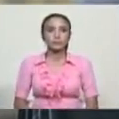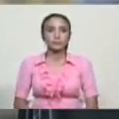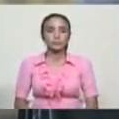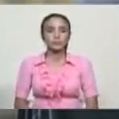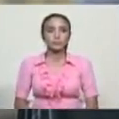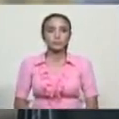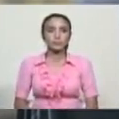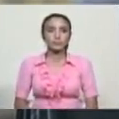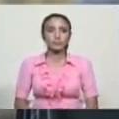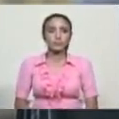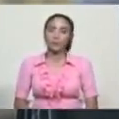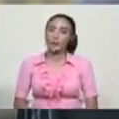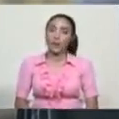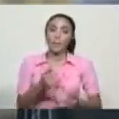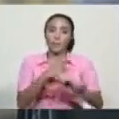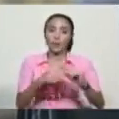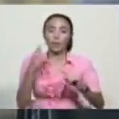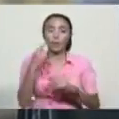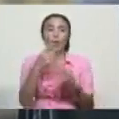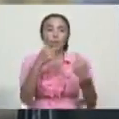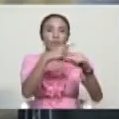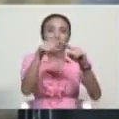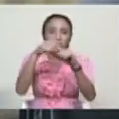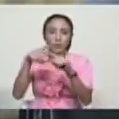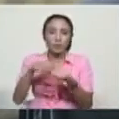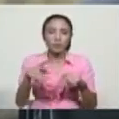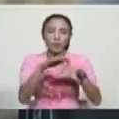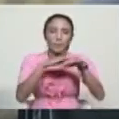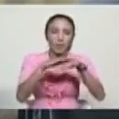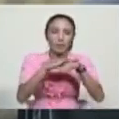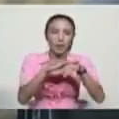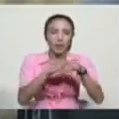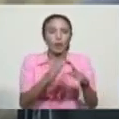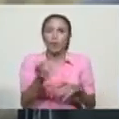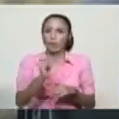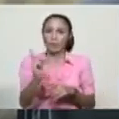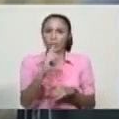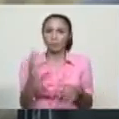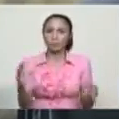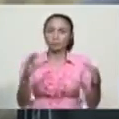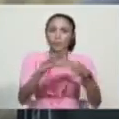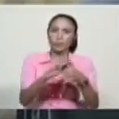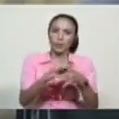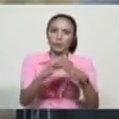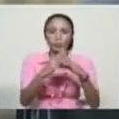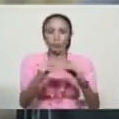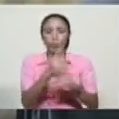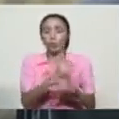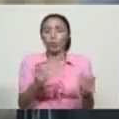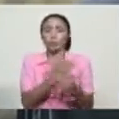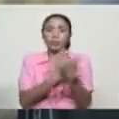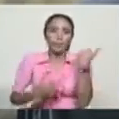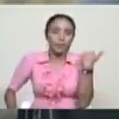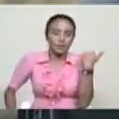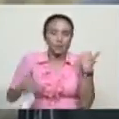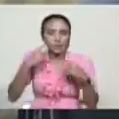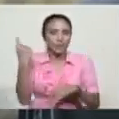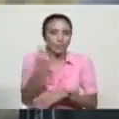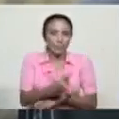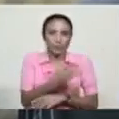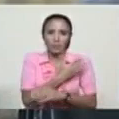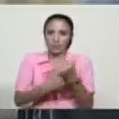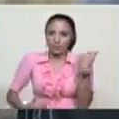distintos ministerios o secretarías, según, sino que dependiese de la presidencia para que desde ahí